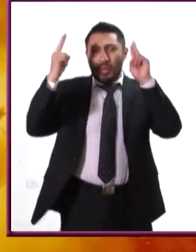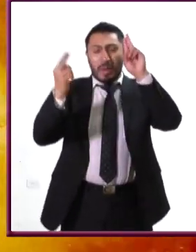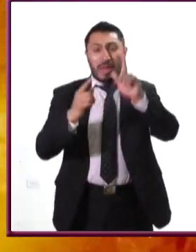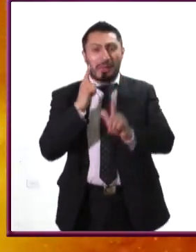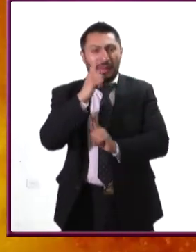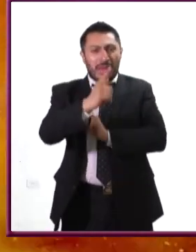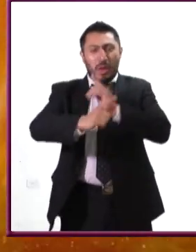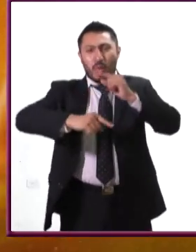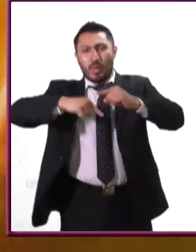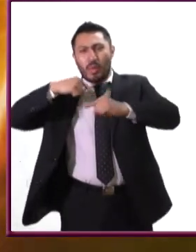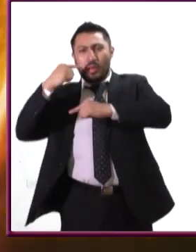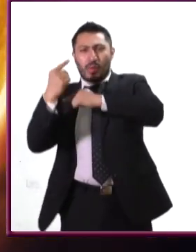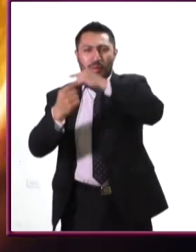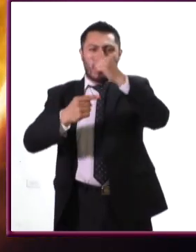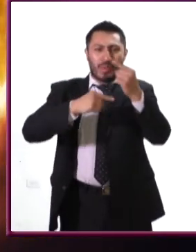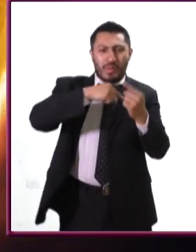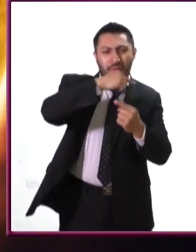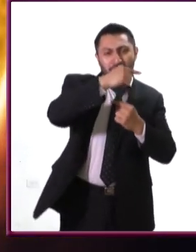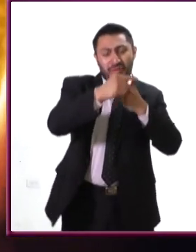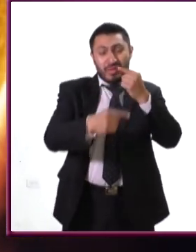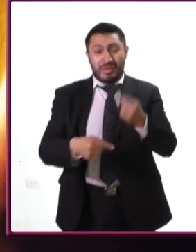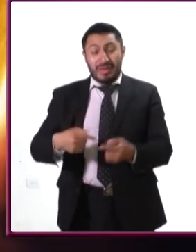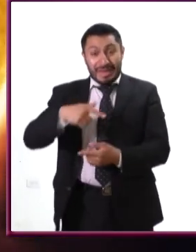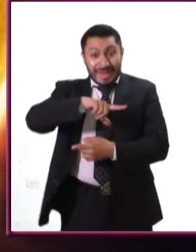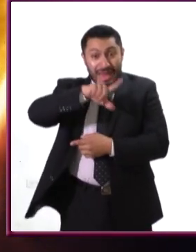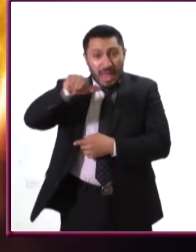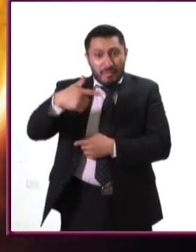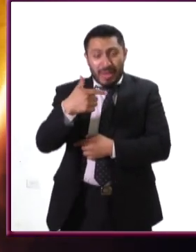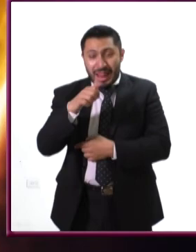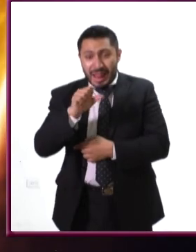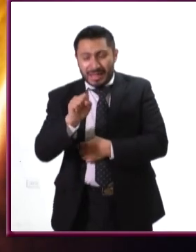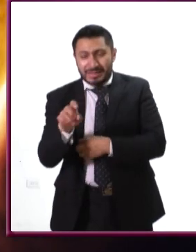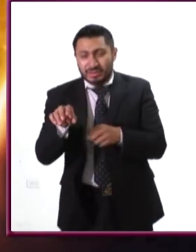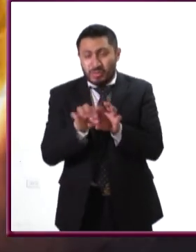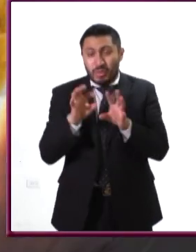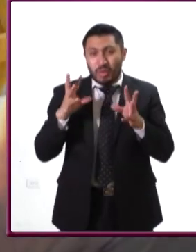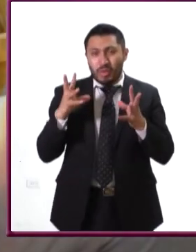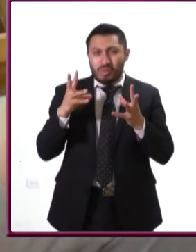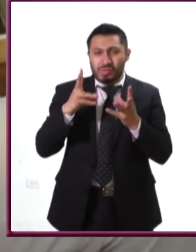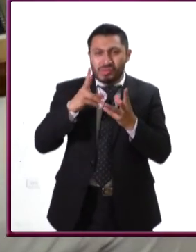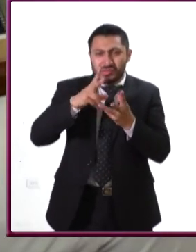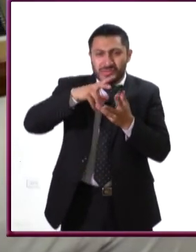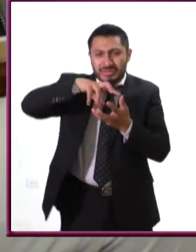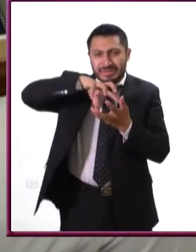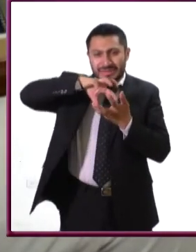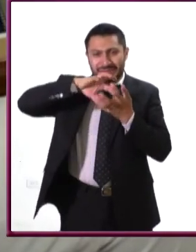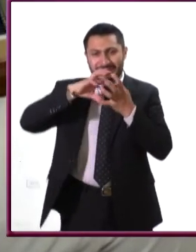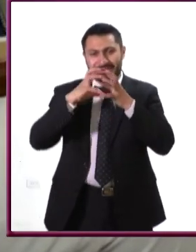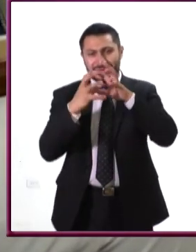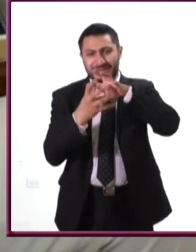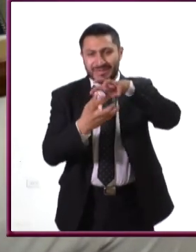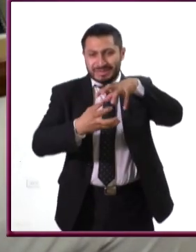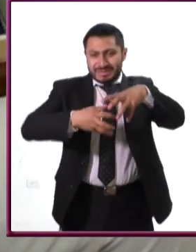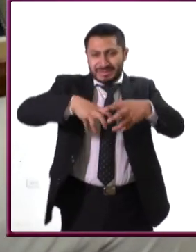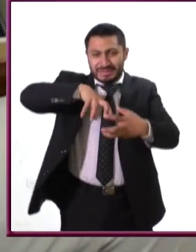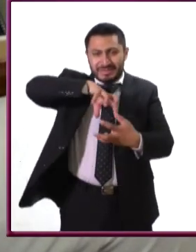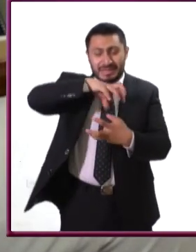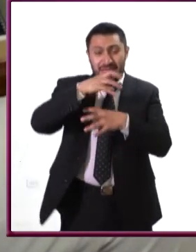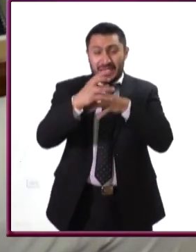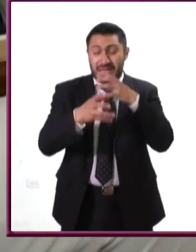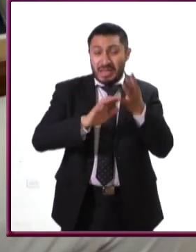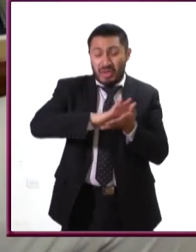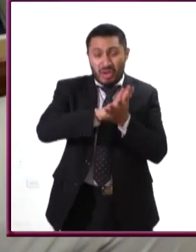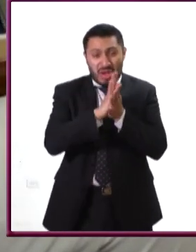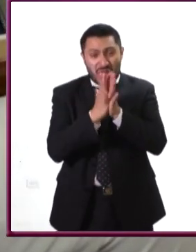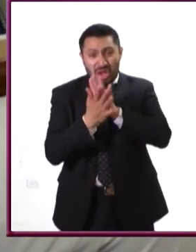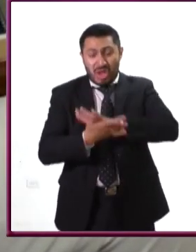espacio, girando lentamente, danzando. Y el gas se condensó más y más, cada vez con más y más masa,